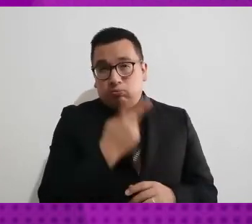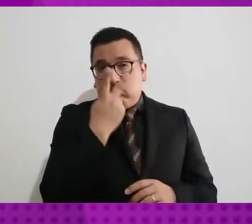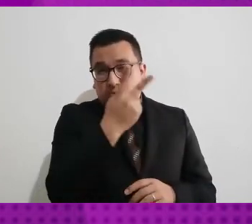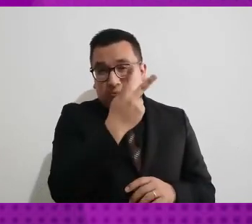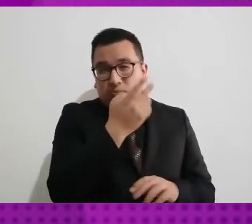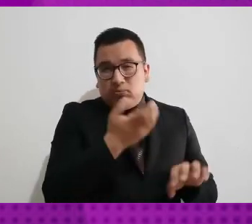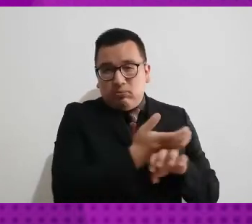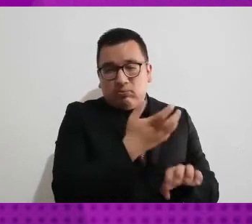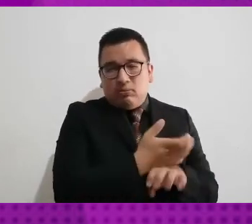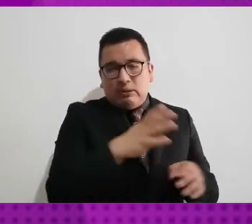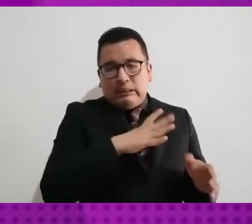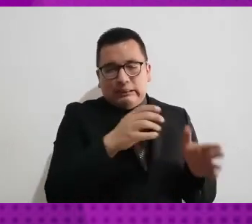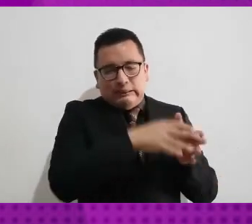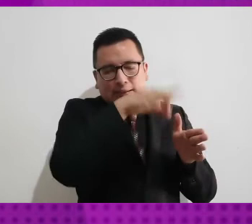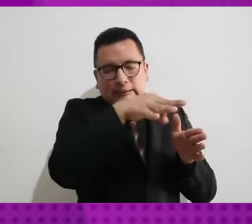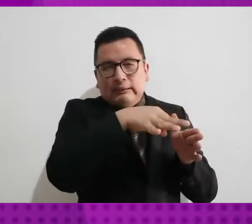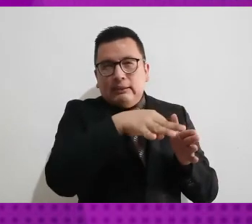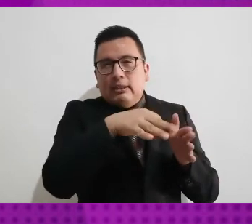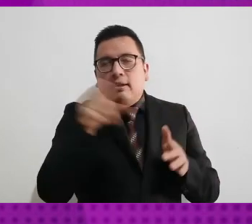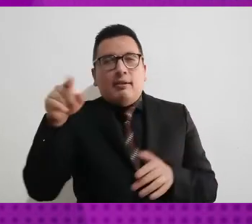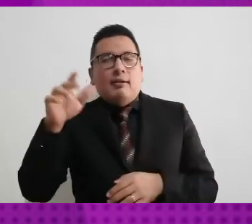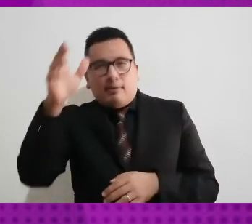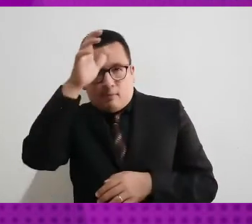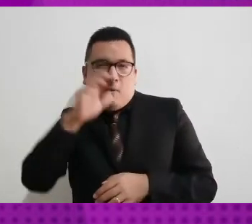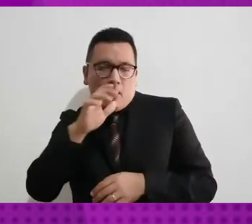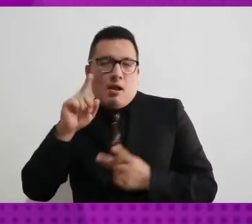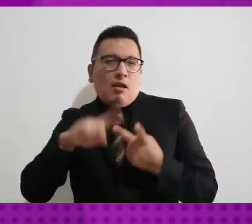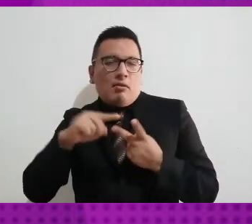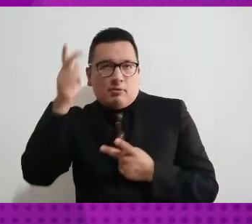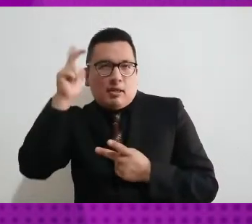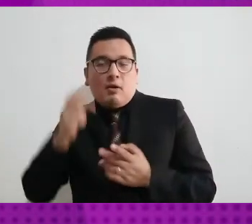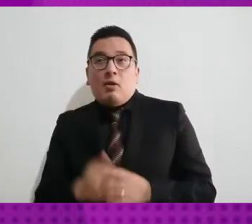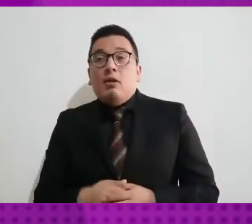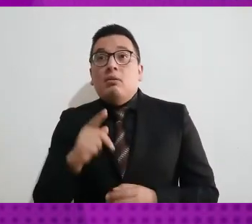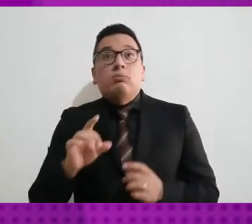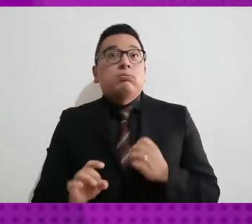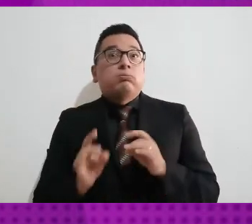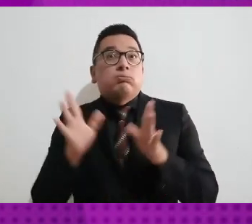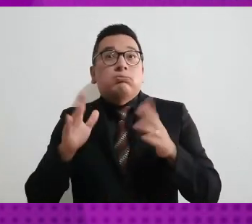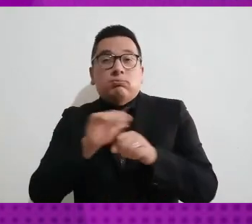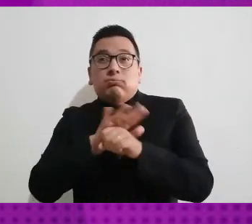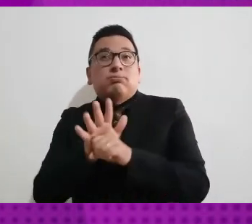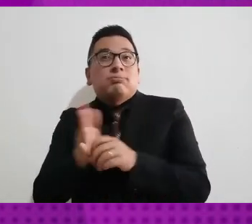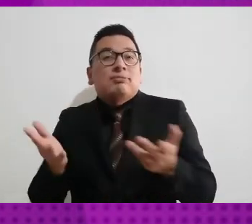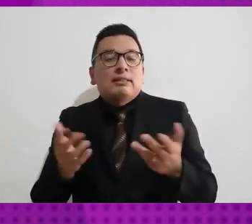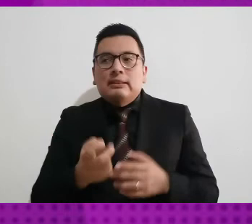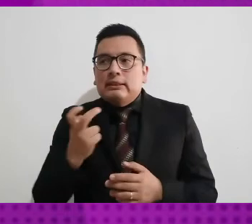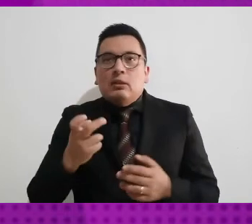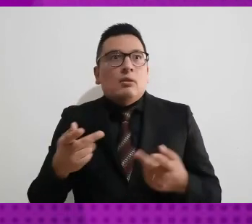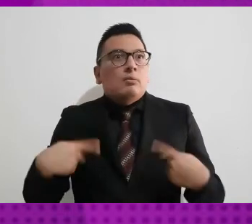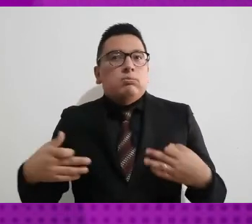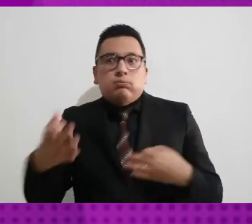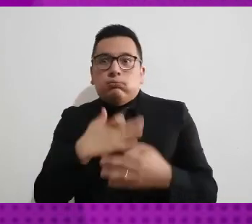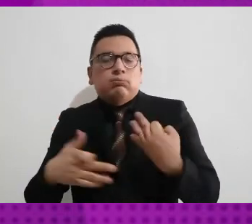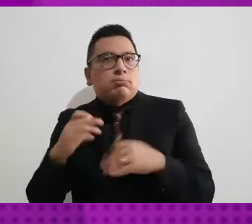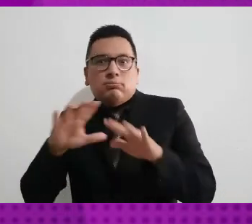y Coahuila, ustedes recordarán. Y bueno, pues se viene todo este tema de la pandemia. Entonces, los ojos del mundo, y de